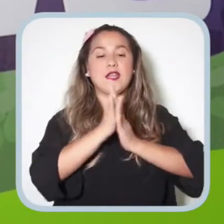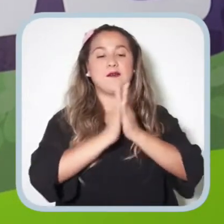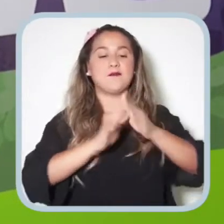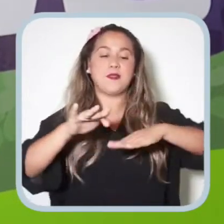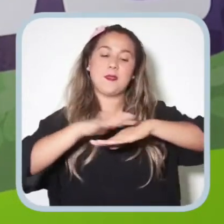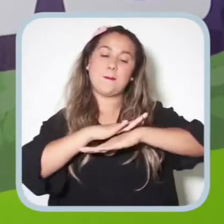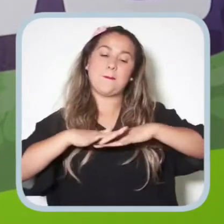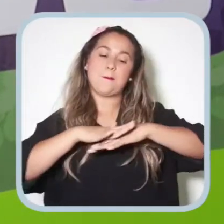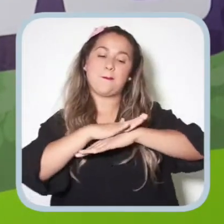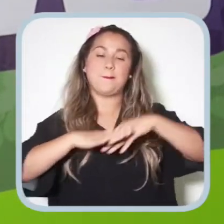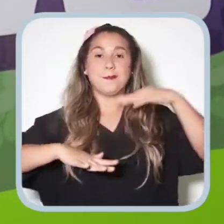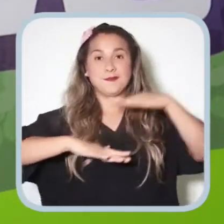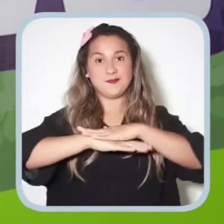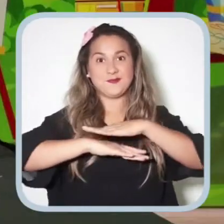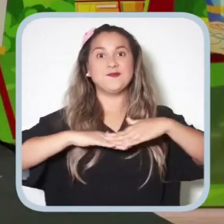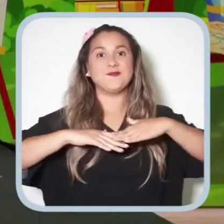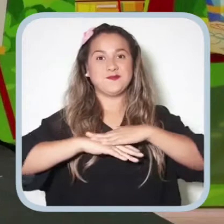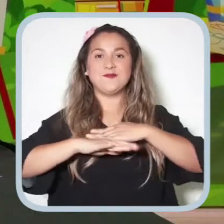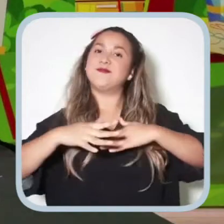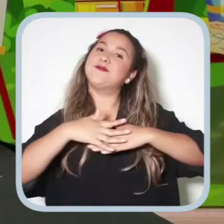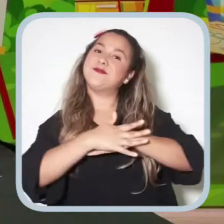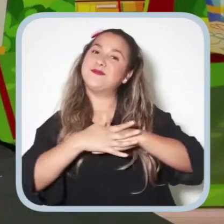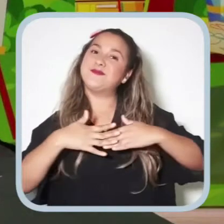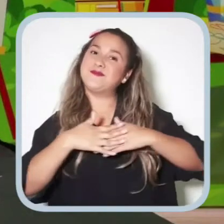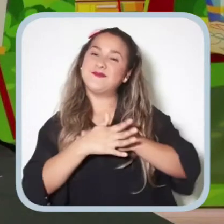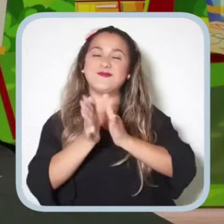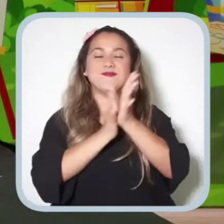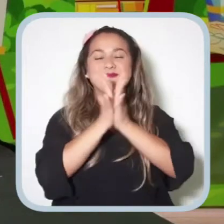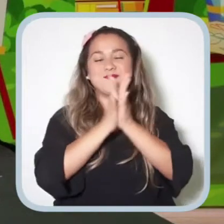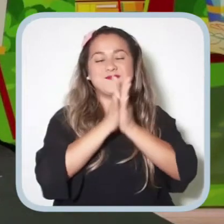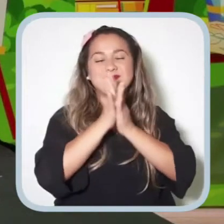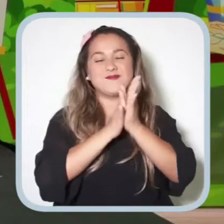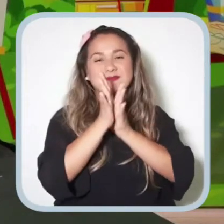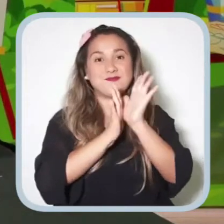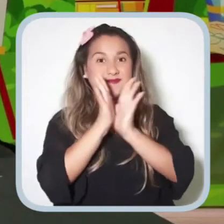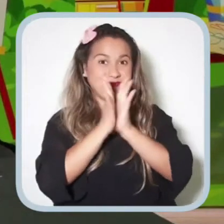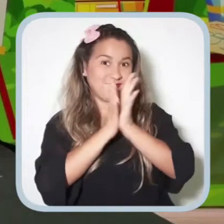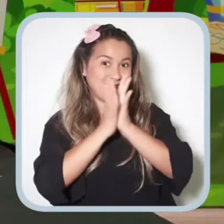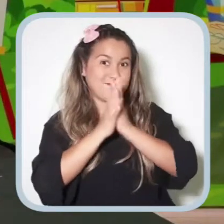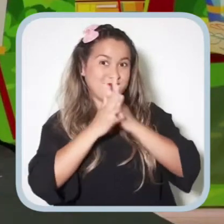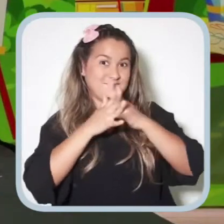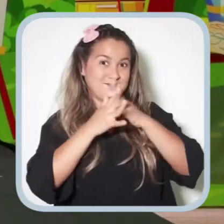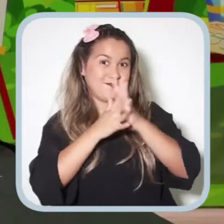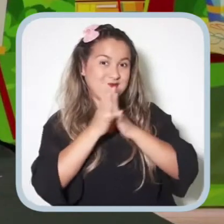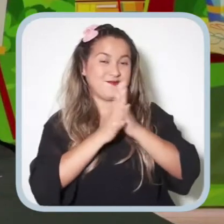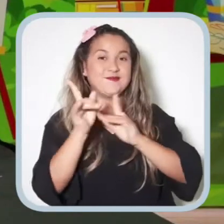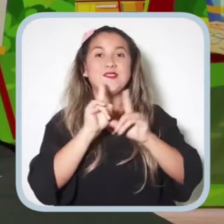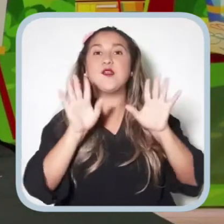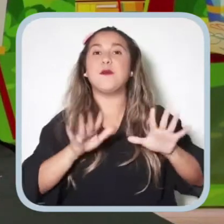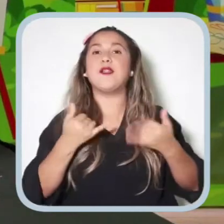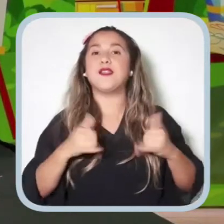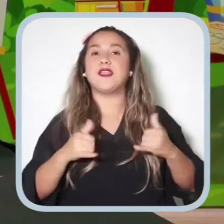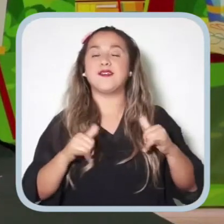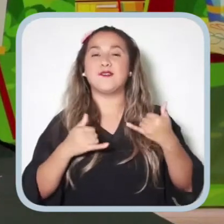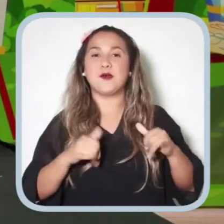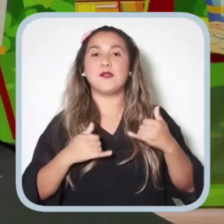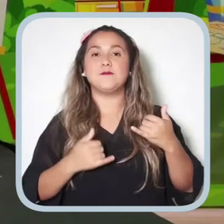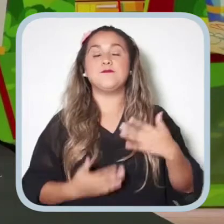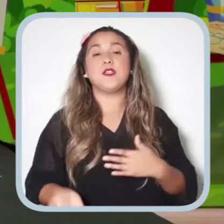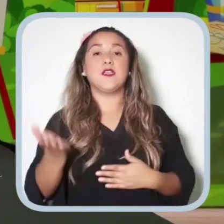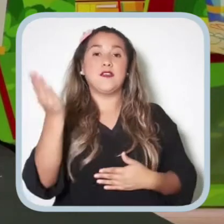parar. A frotar, por abajo no paro de jugar. Vamos a jugar a un